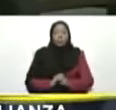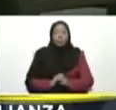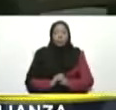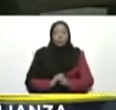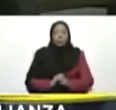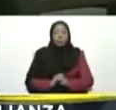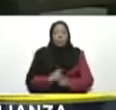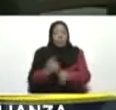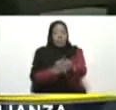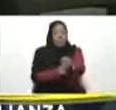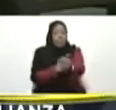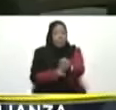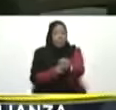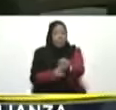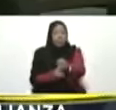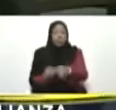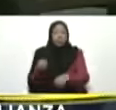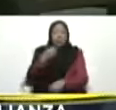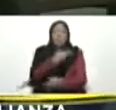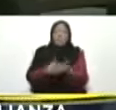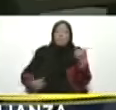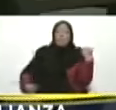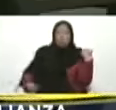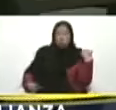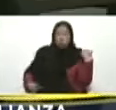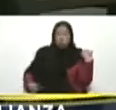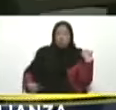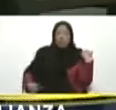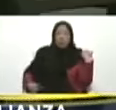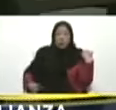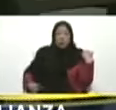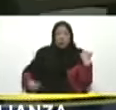Mi hermano mayor, el presidente Erdogan,